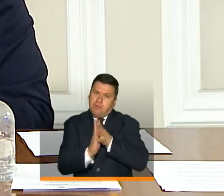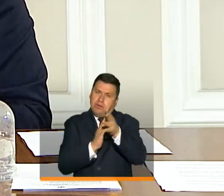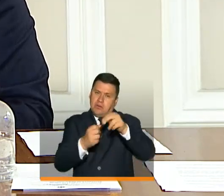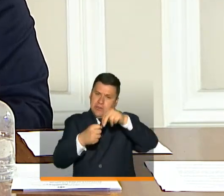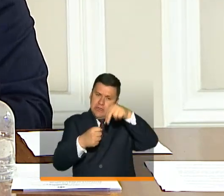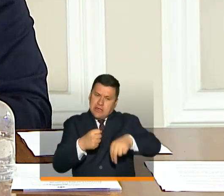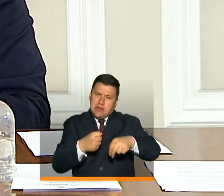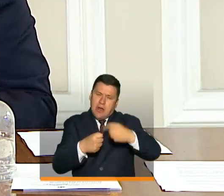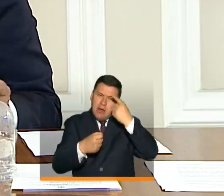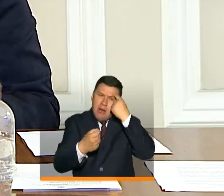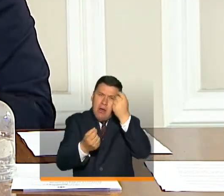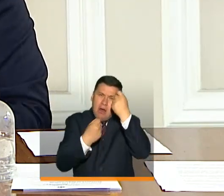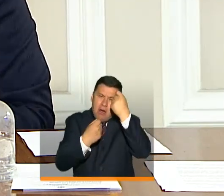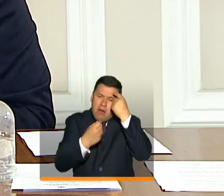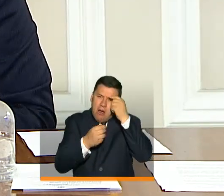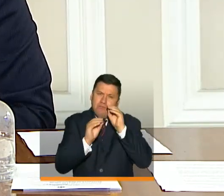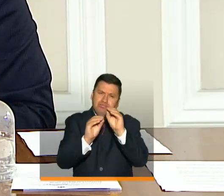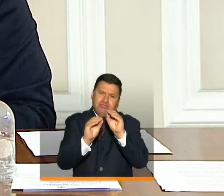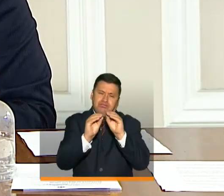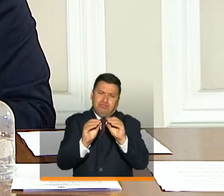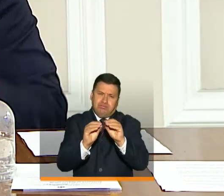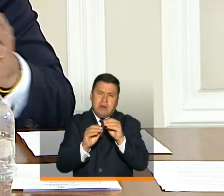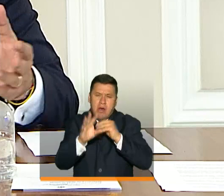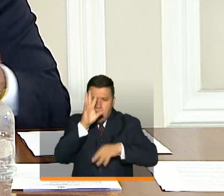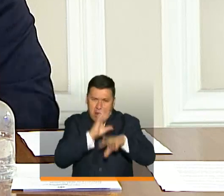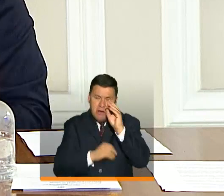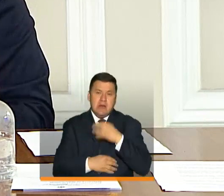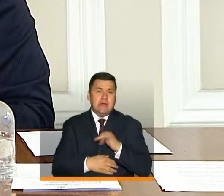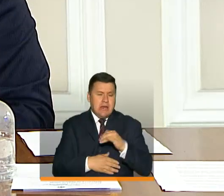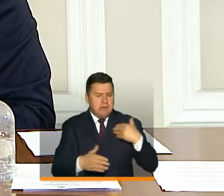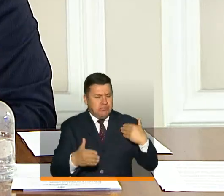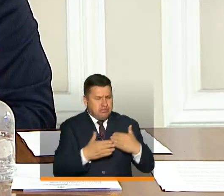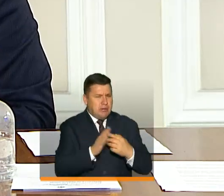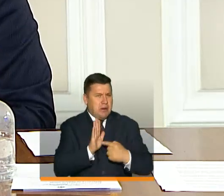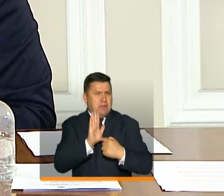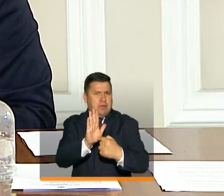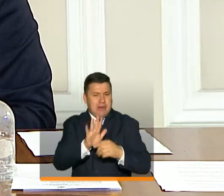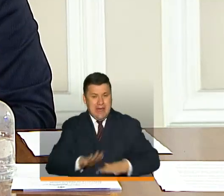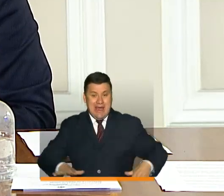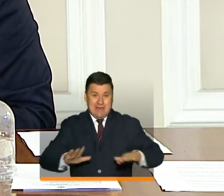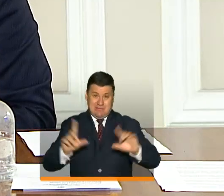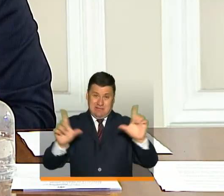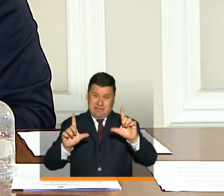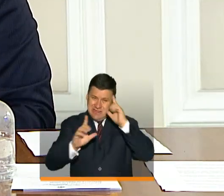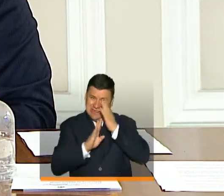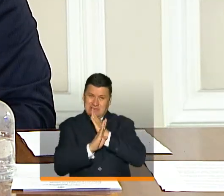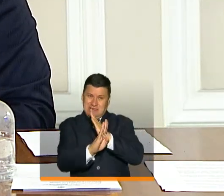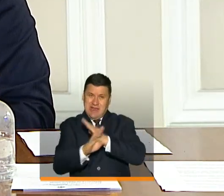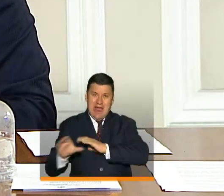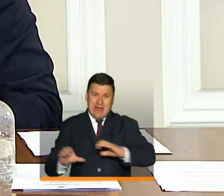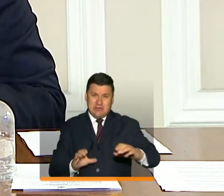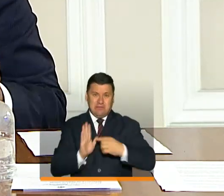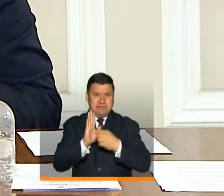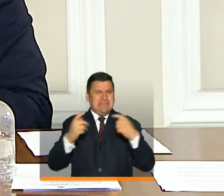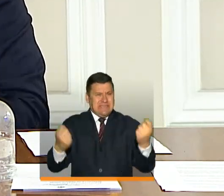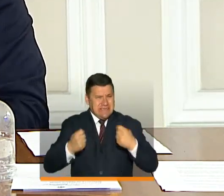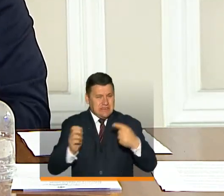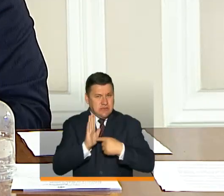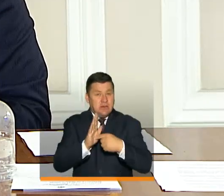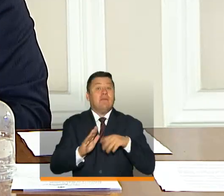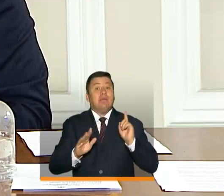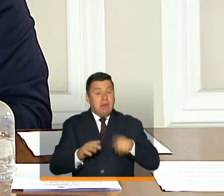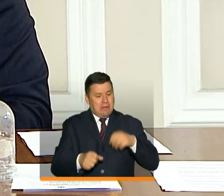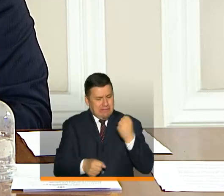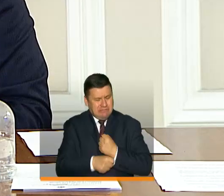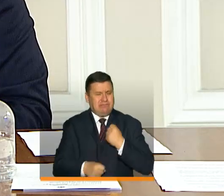manera pedagógica cuáles son sus lecciones. Así lo hemos venido haciendo también en este espacio de prevención y acción, pero también lo hemos venido